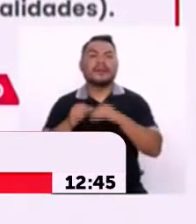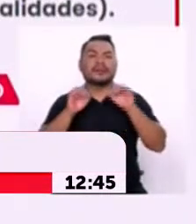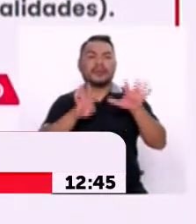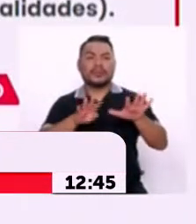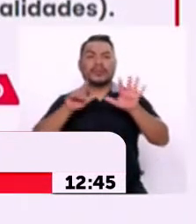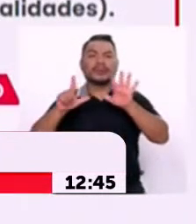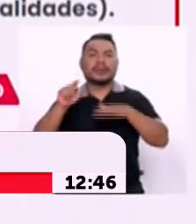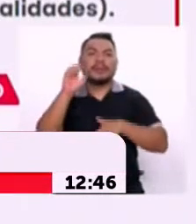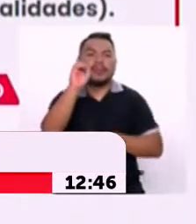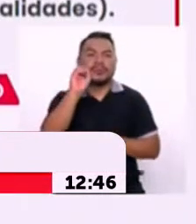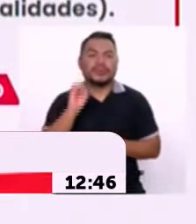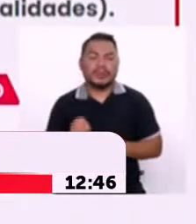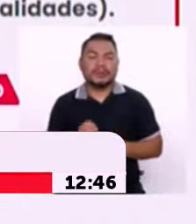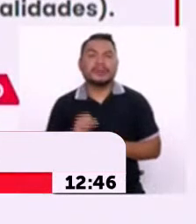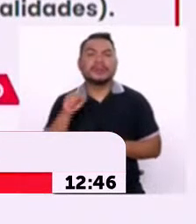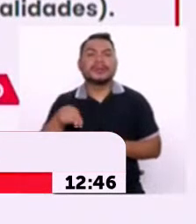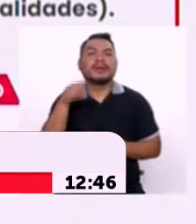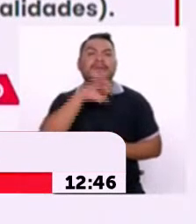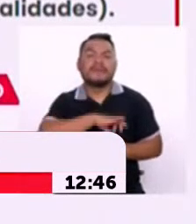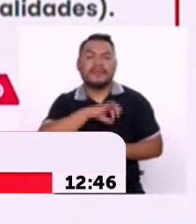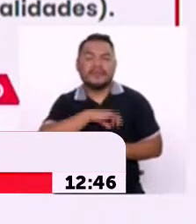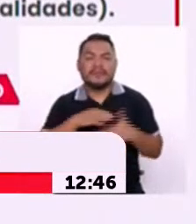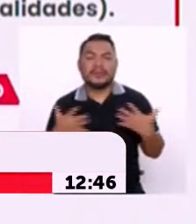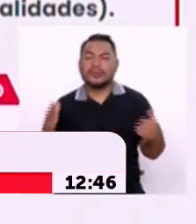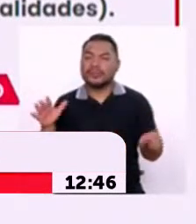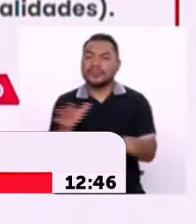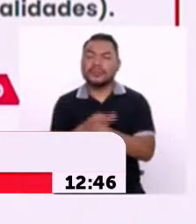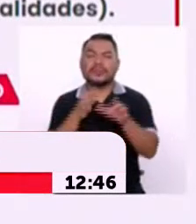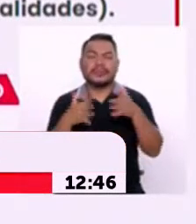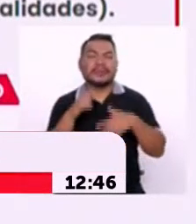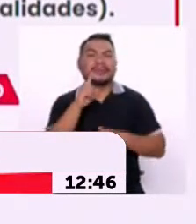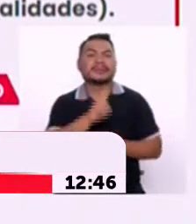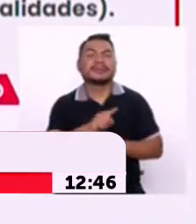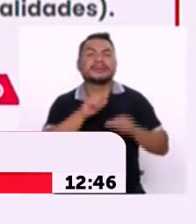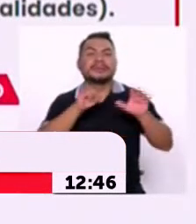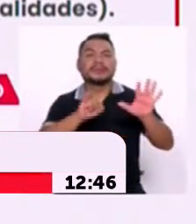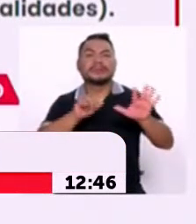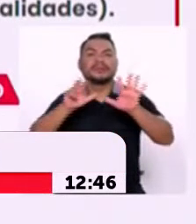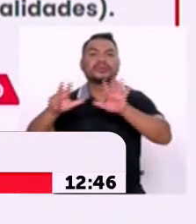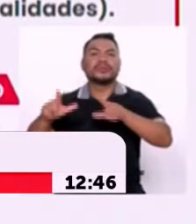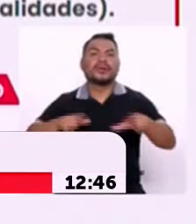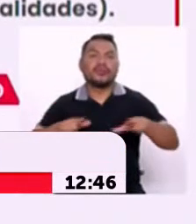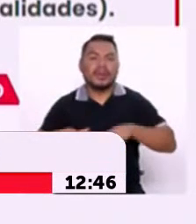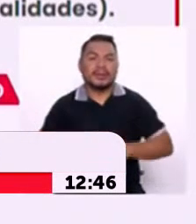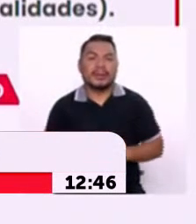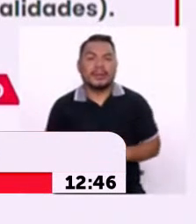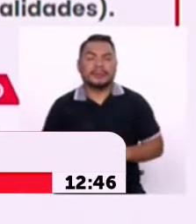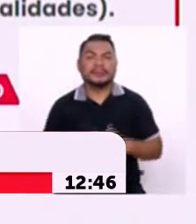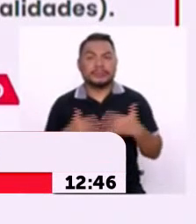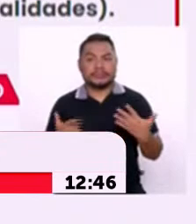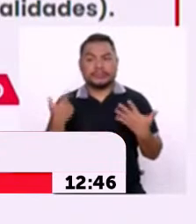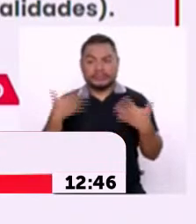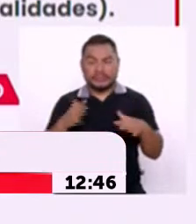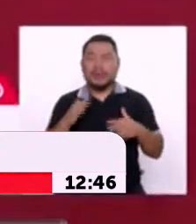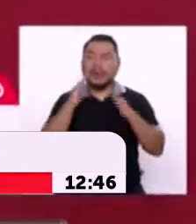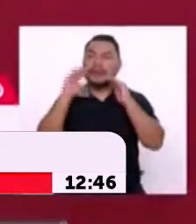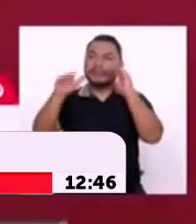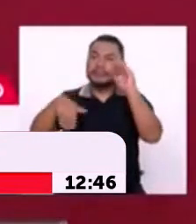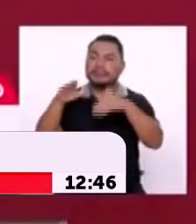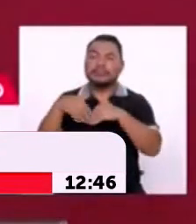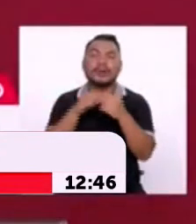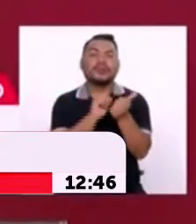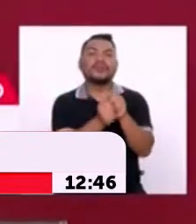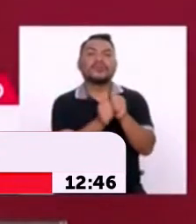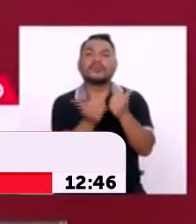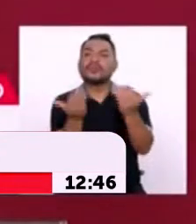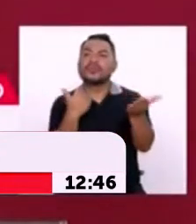avance del 97% en beneficio de un total de 168 localidades. Se convocó